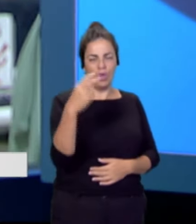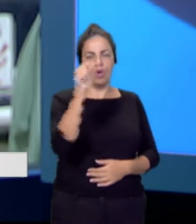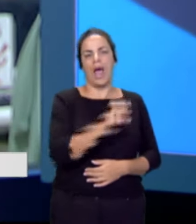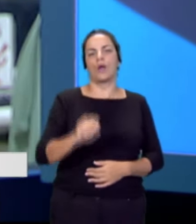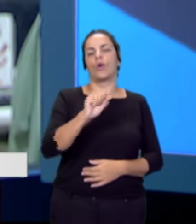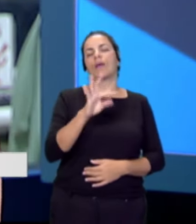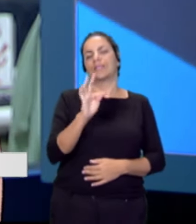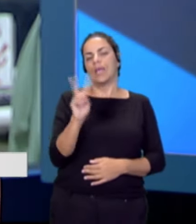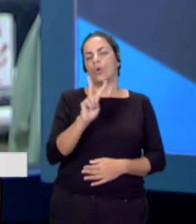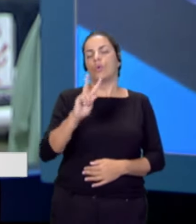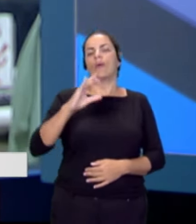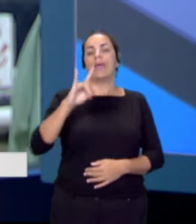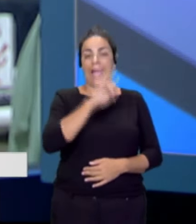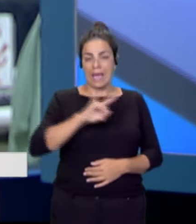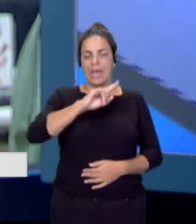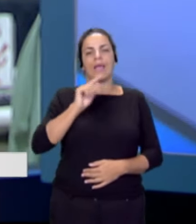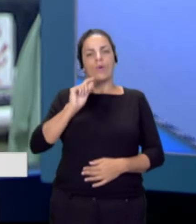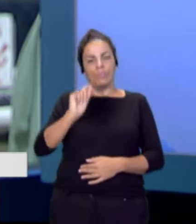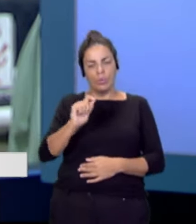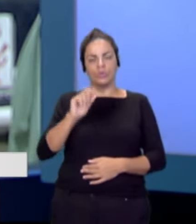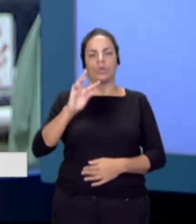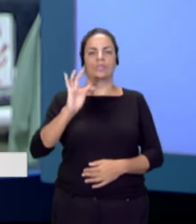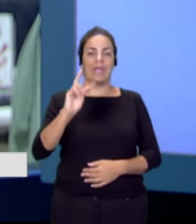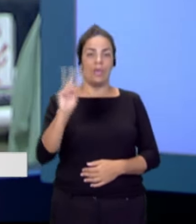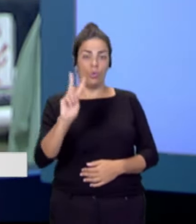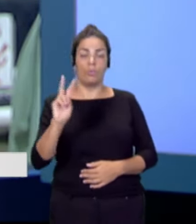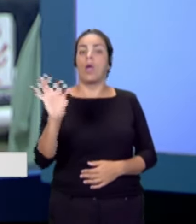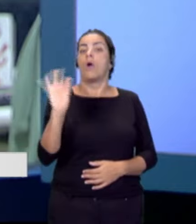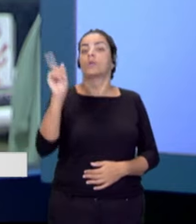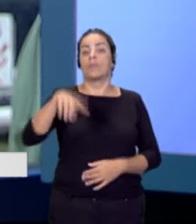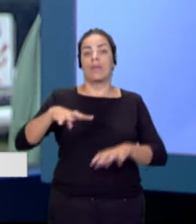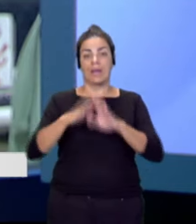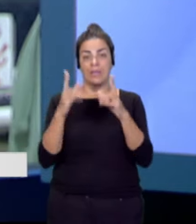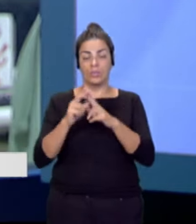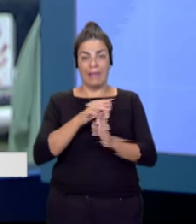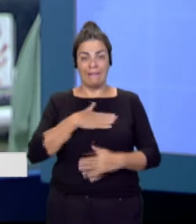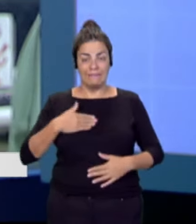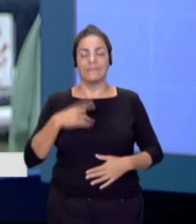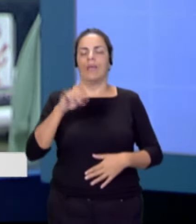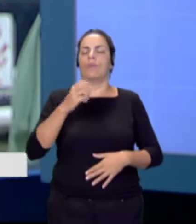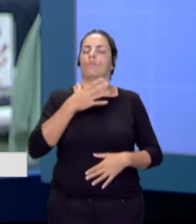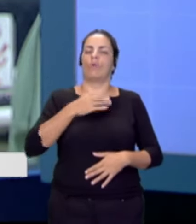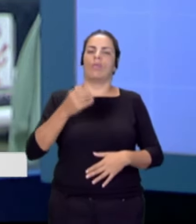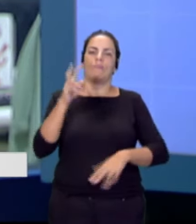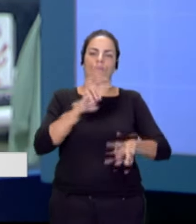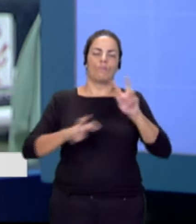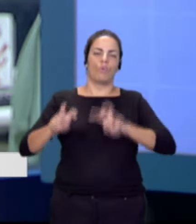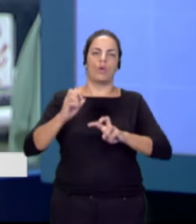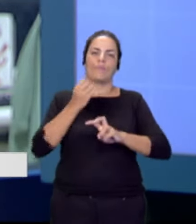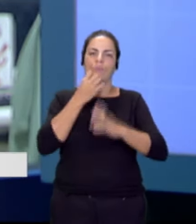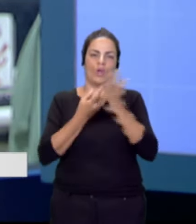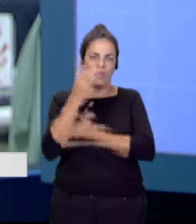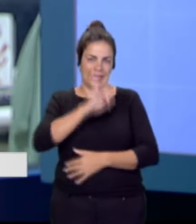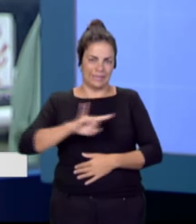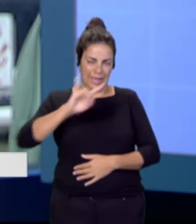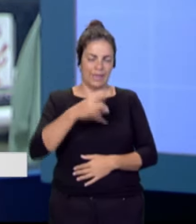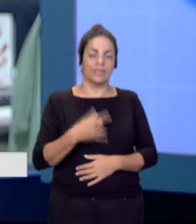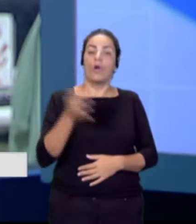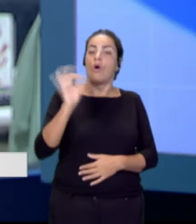@tvcanaria.tv. Si prefieren perfiles de las redes sociales, solo tienen que buscar Buenos Días Canarias y nuestro número de WhatsApp, que es el